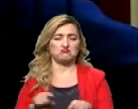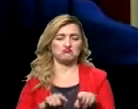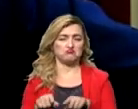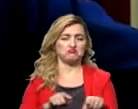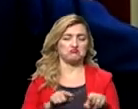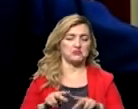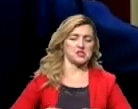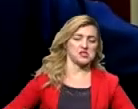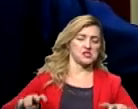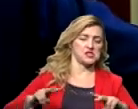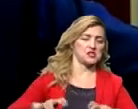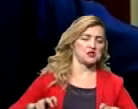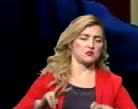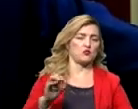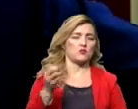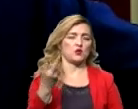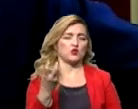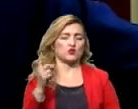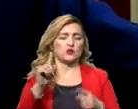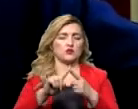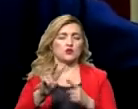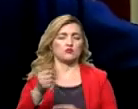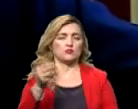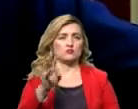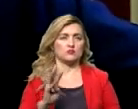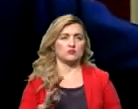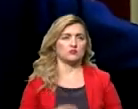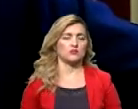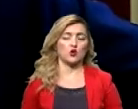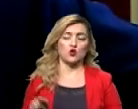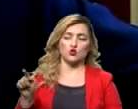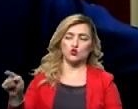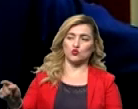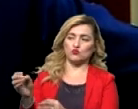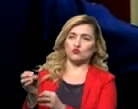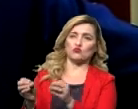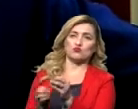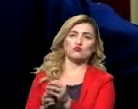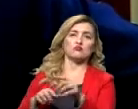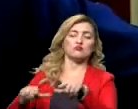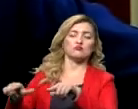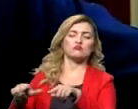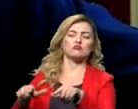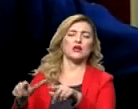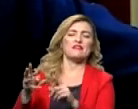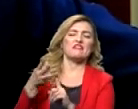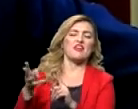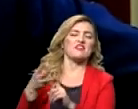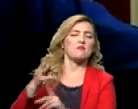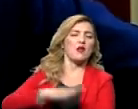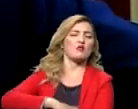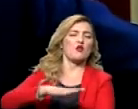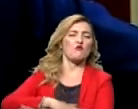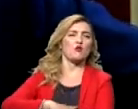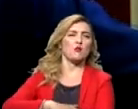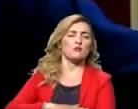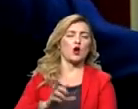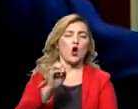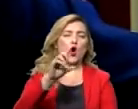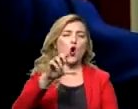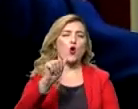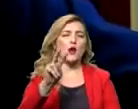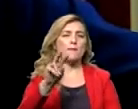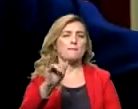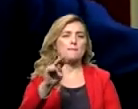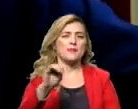siendo investigado en el caso 2012-2016. En sus instalaciones tenía el servidor, el señor Olavini. Y ni